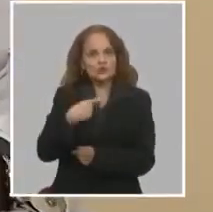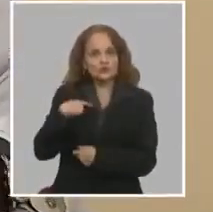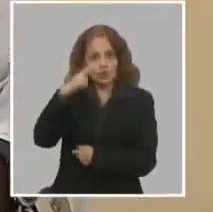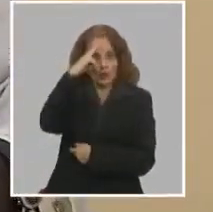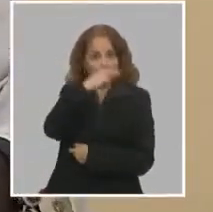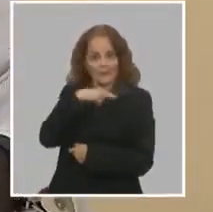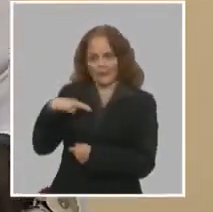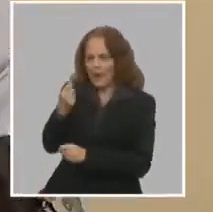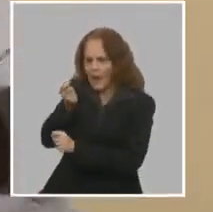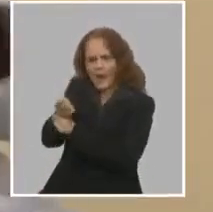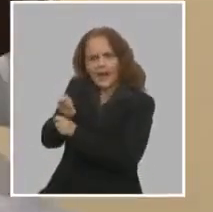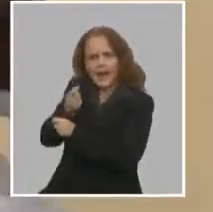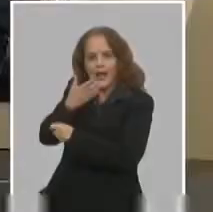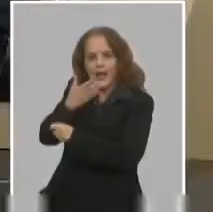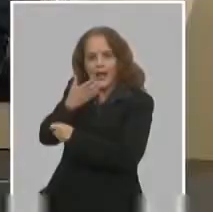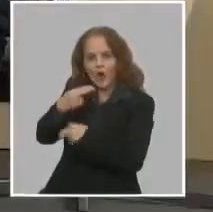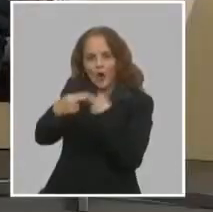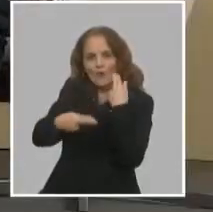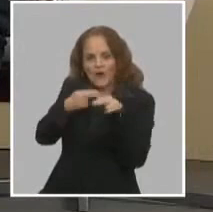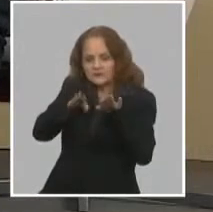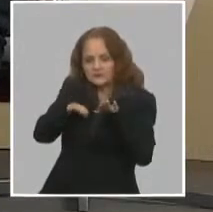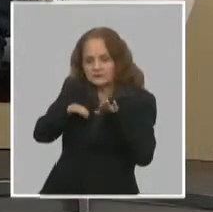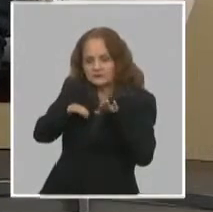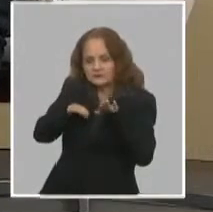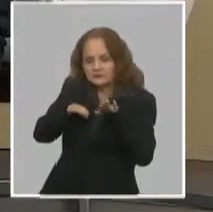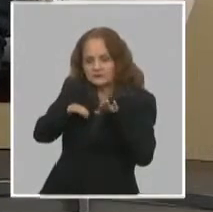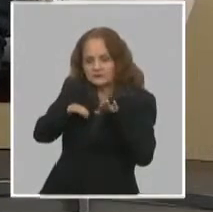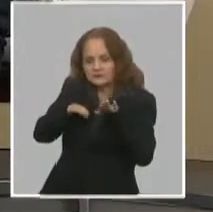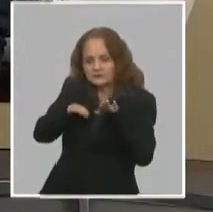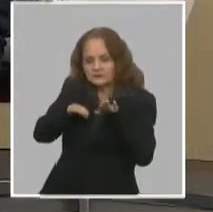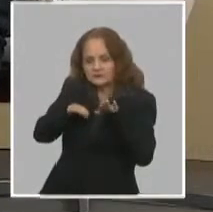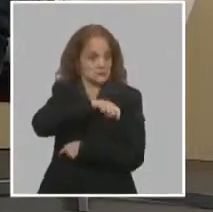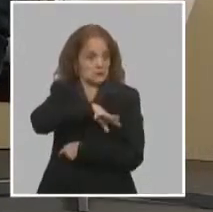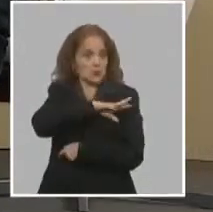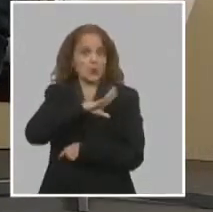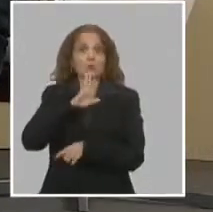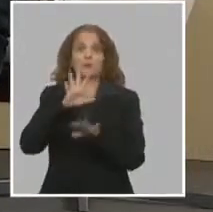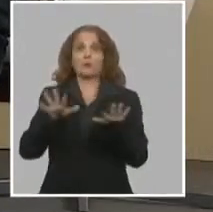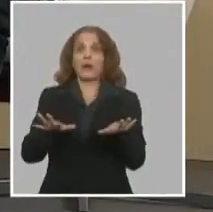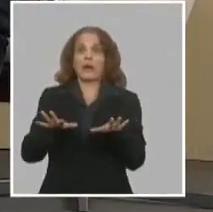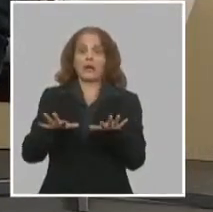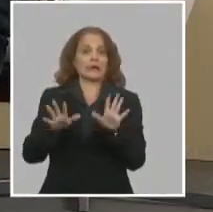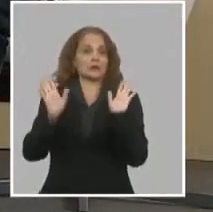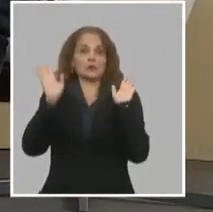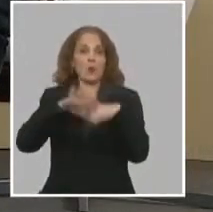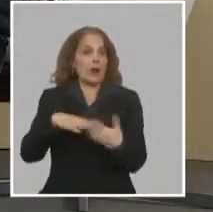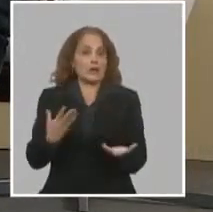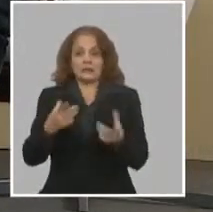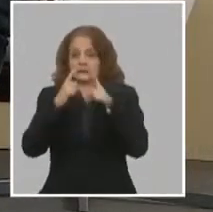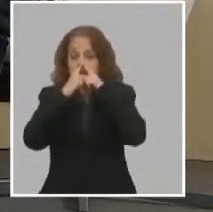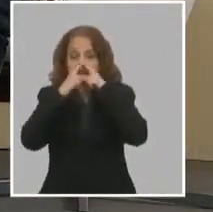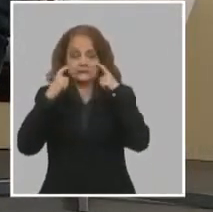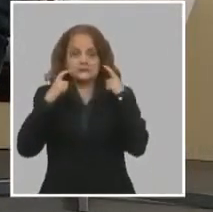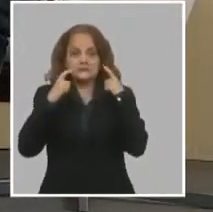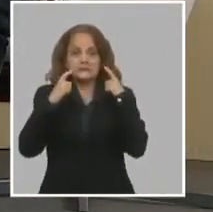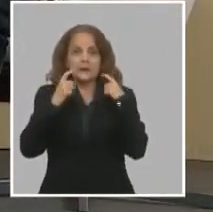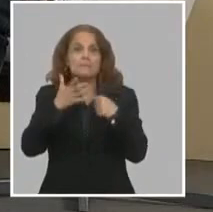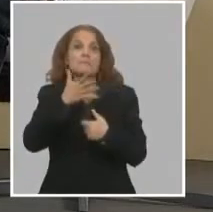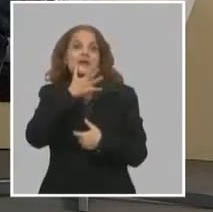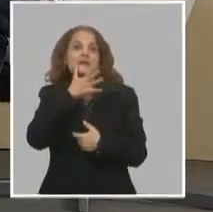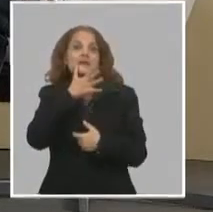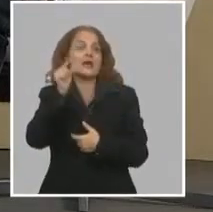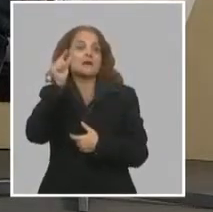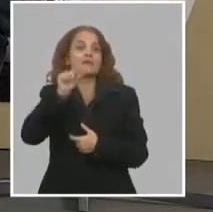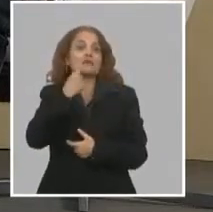el nasobuco, porque la población es una enfermedad para nosotros. Esta es una enfermedad para los